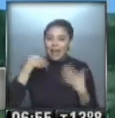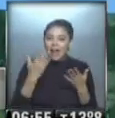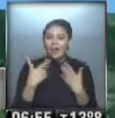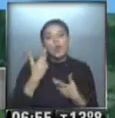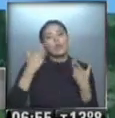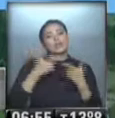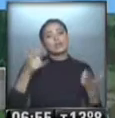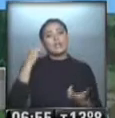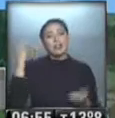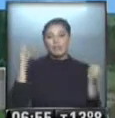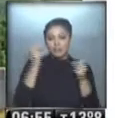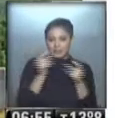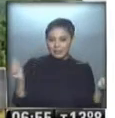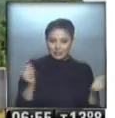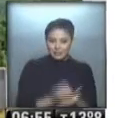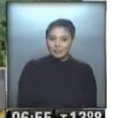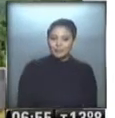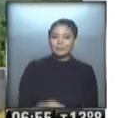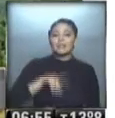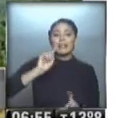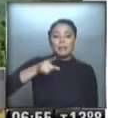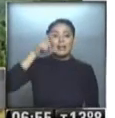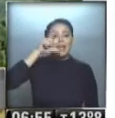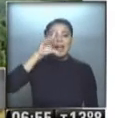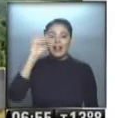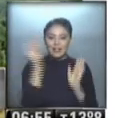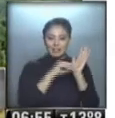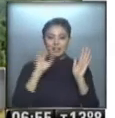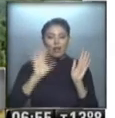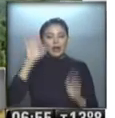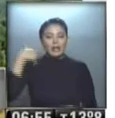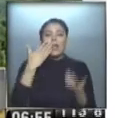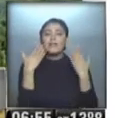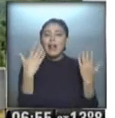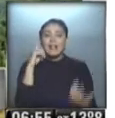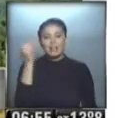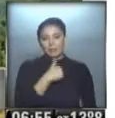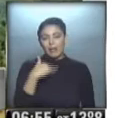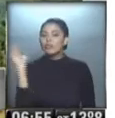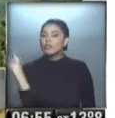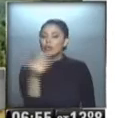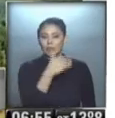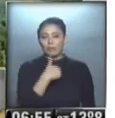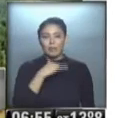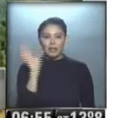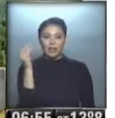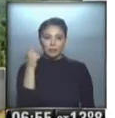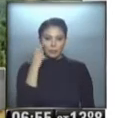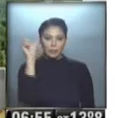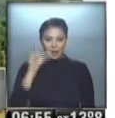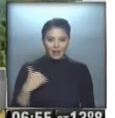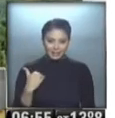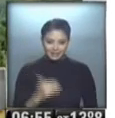Vamos dejando el invierno. También Elda López. Hola Nadia, buen día. Feliz Día de la Madre para todas las mamás de la Argentina.